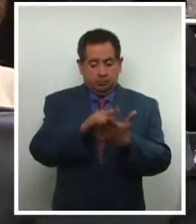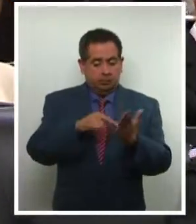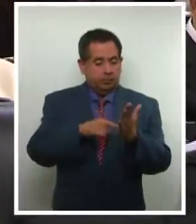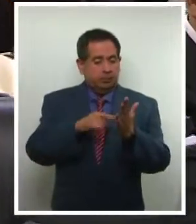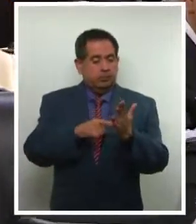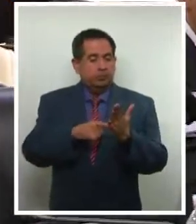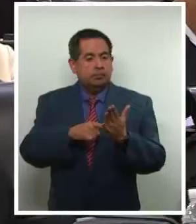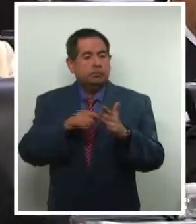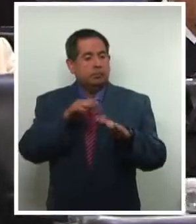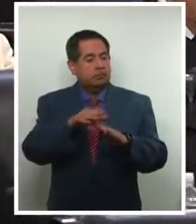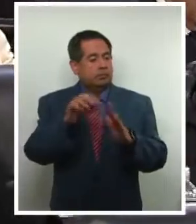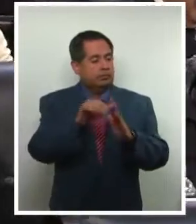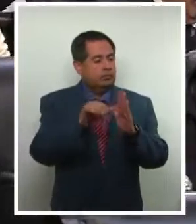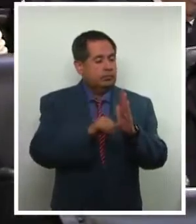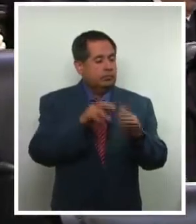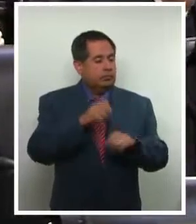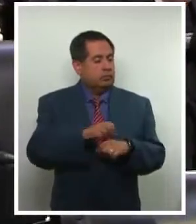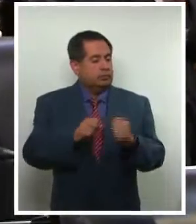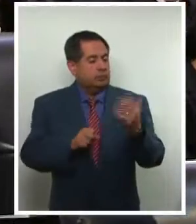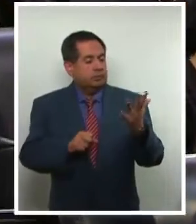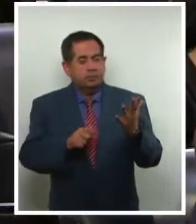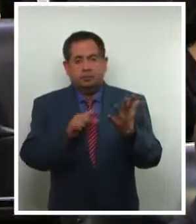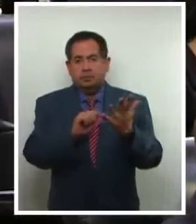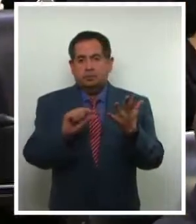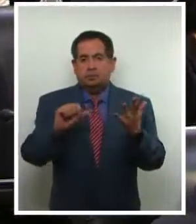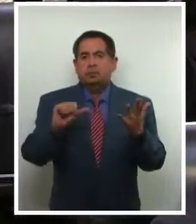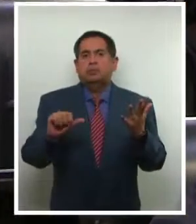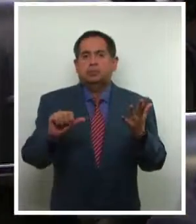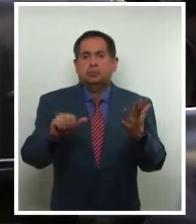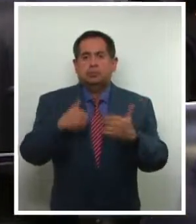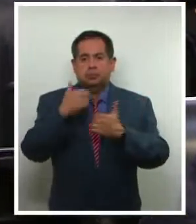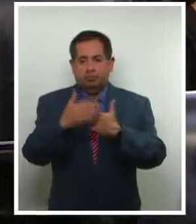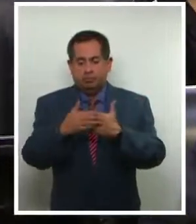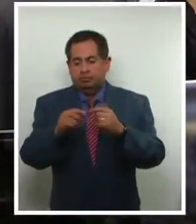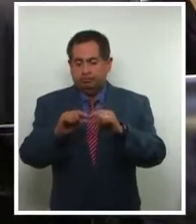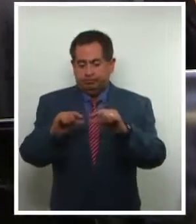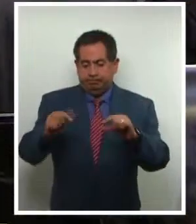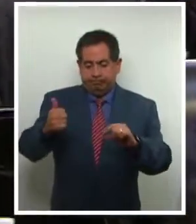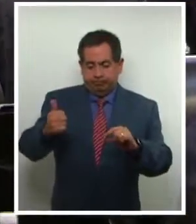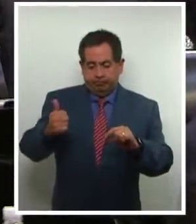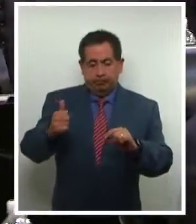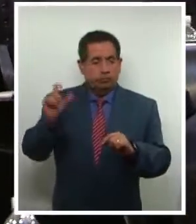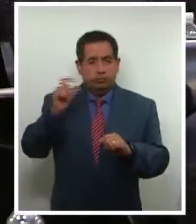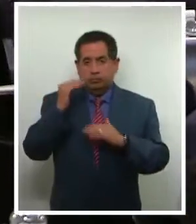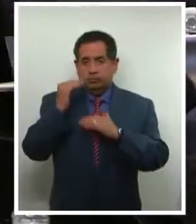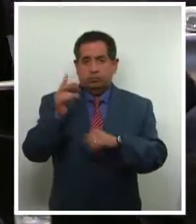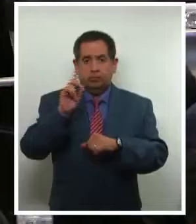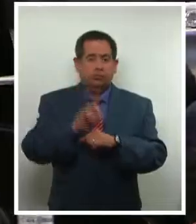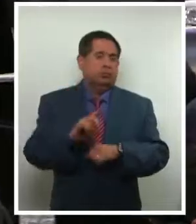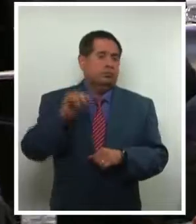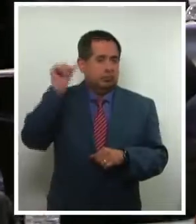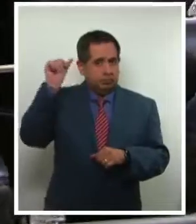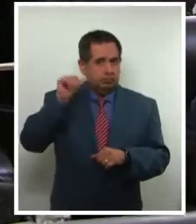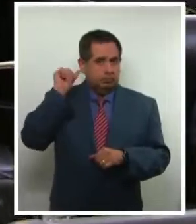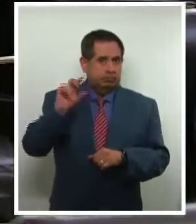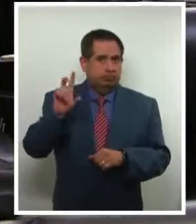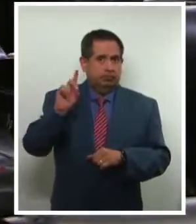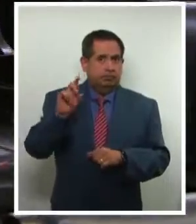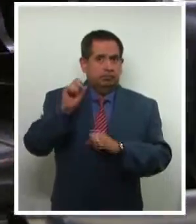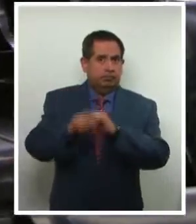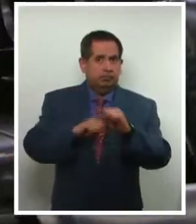que se refiere el artículo 5, apartado A, párrafo 6, a más tardar el 30 de abril